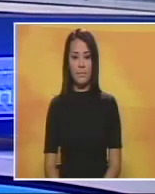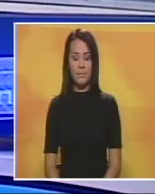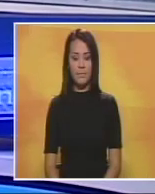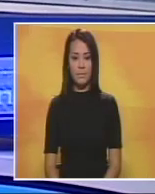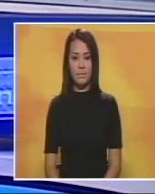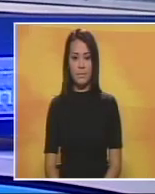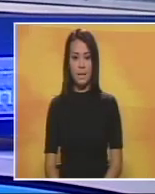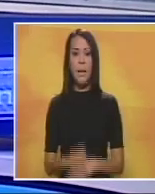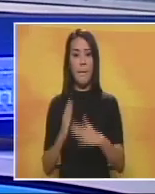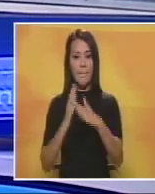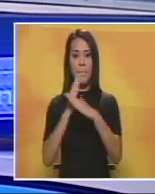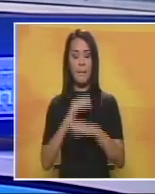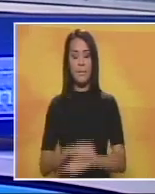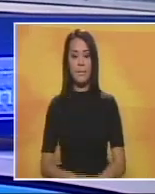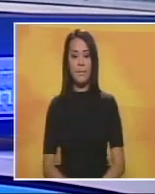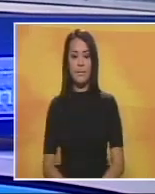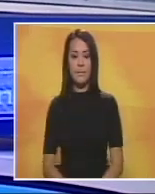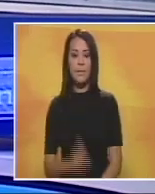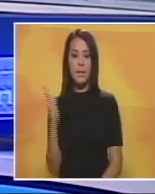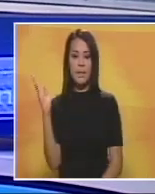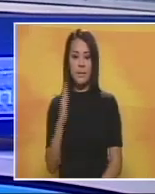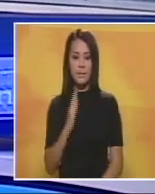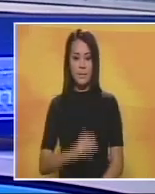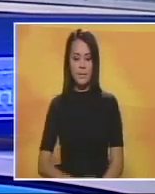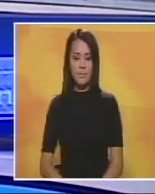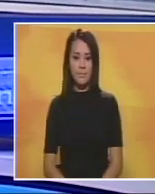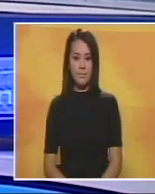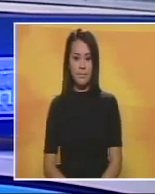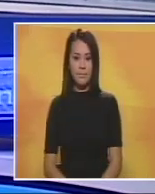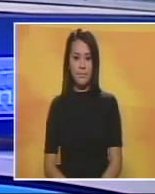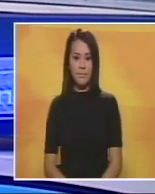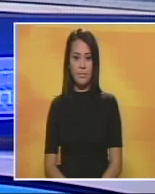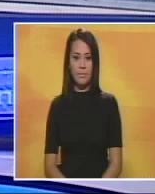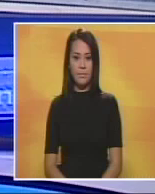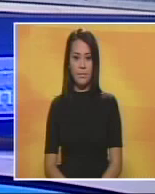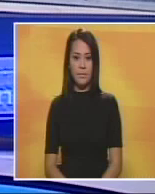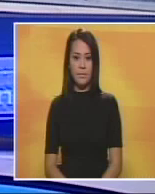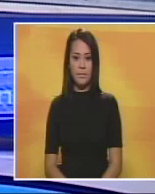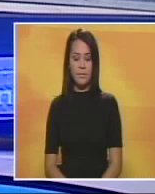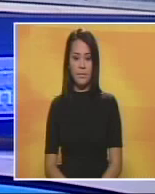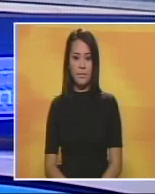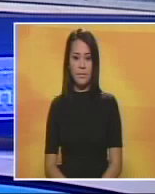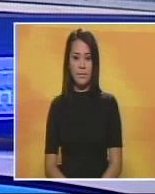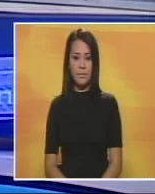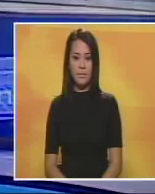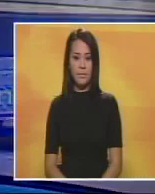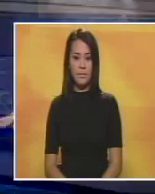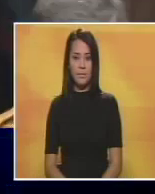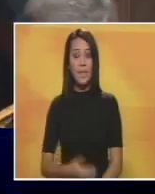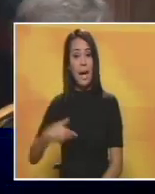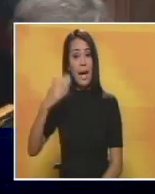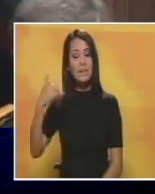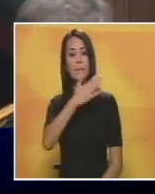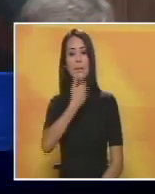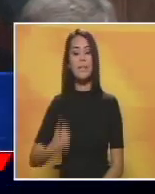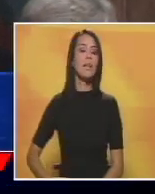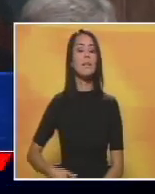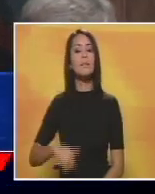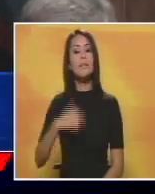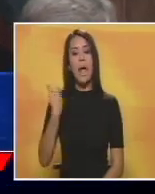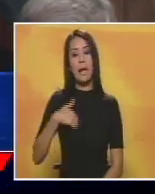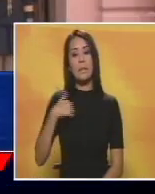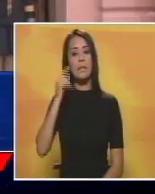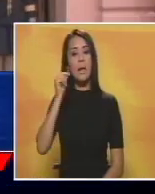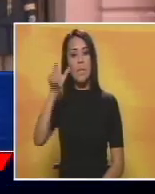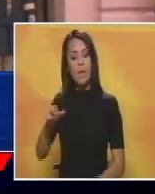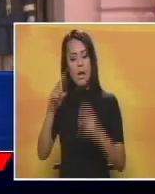Amigos, momento de hacer una breve pausa. Al regreso. Causa Los Sauces. Expresidenta argentina se enfrenta a la